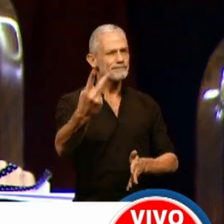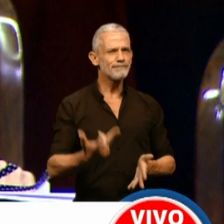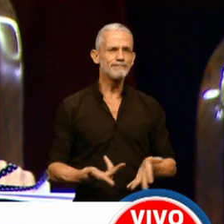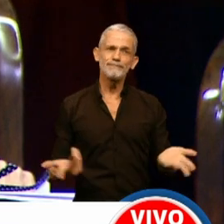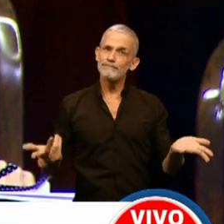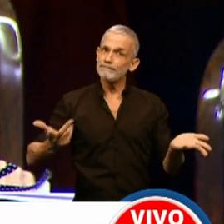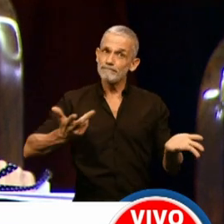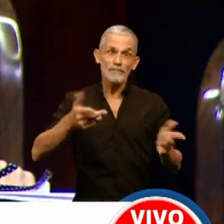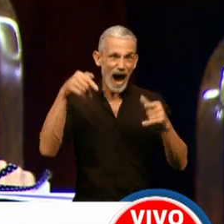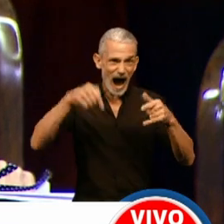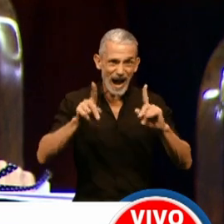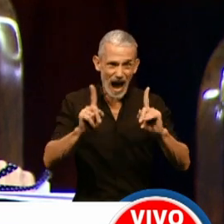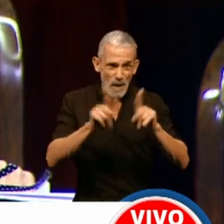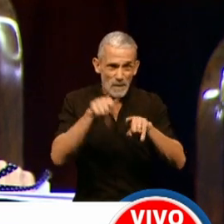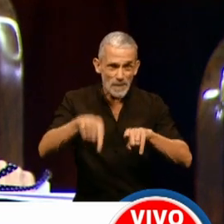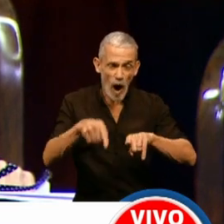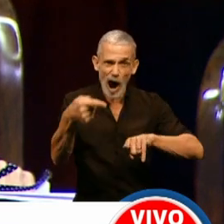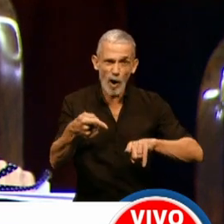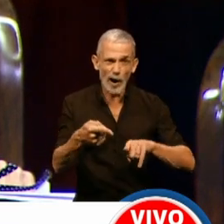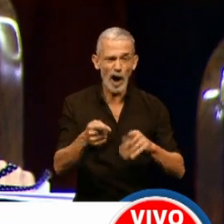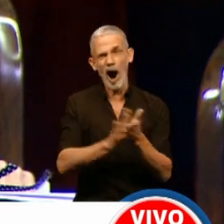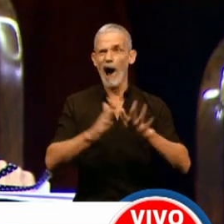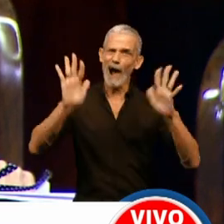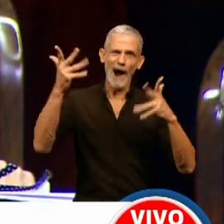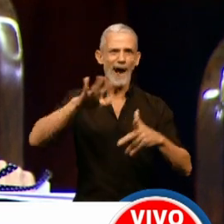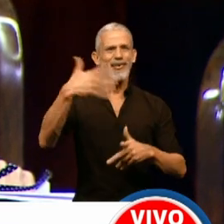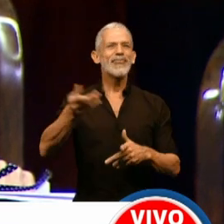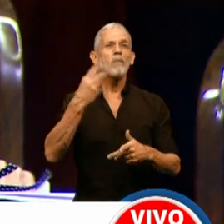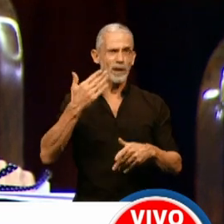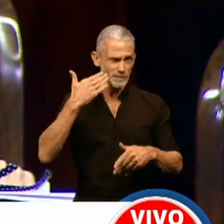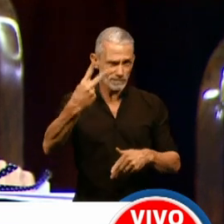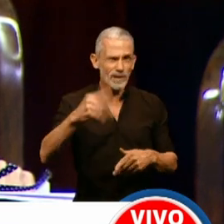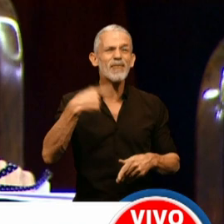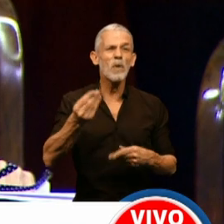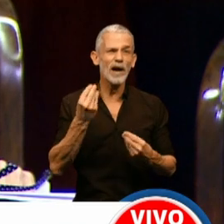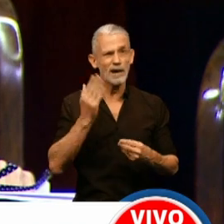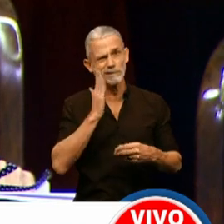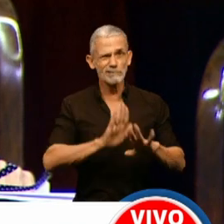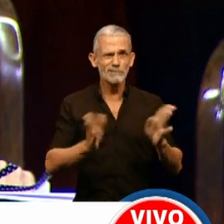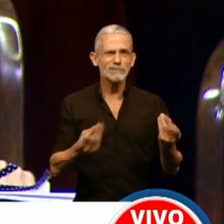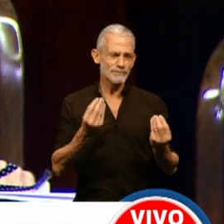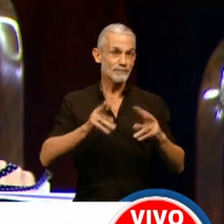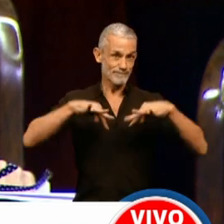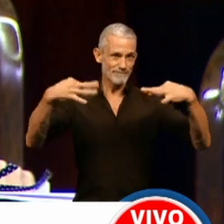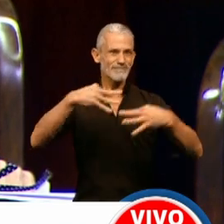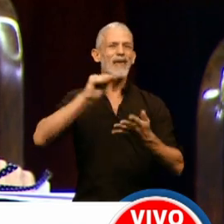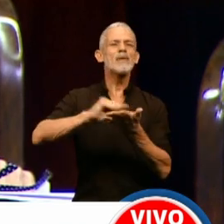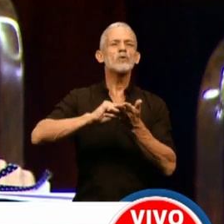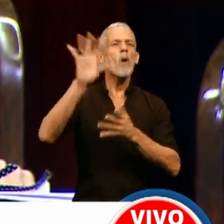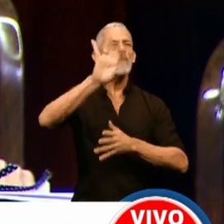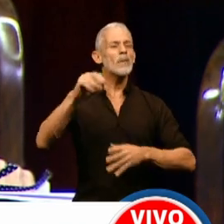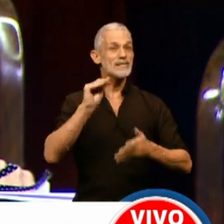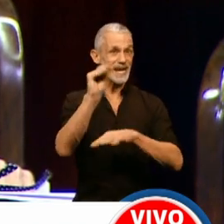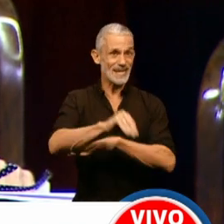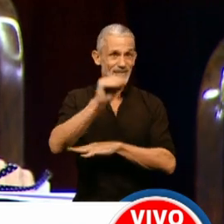tratemos que no pase acá lo mismo que no haya la misma hipocresía en la cámara de diputados de la provincia de